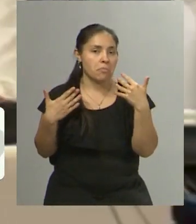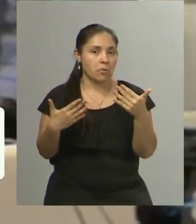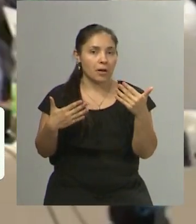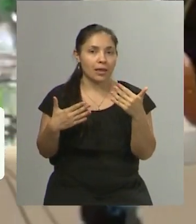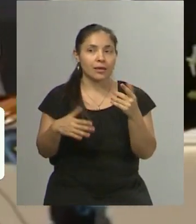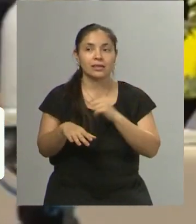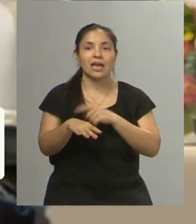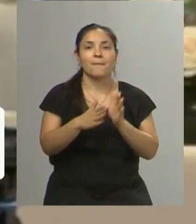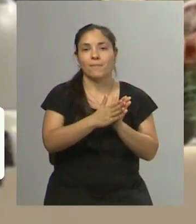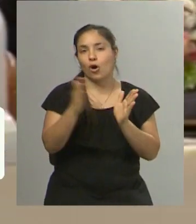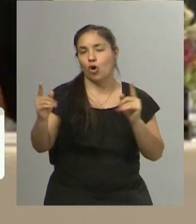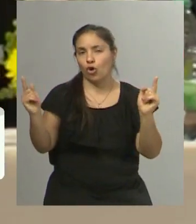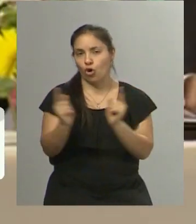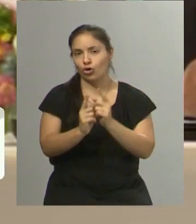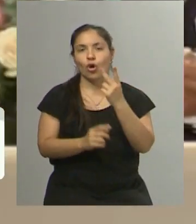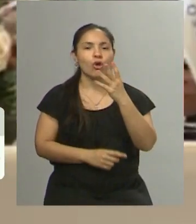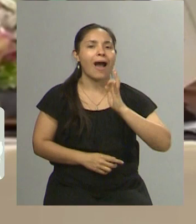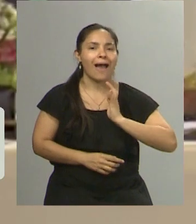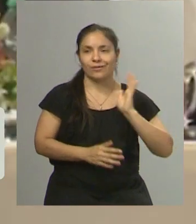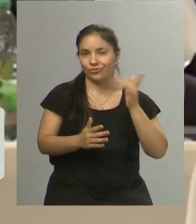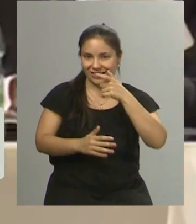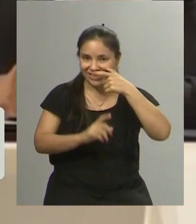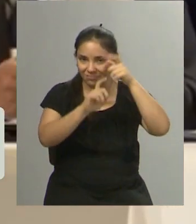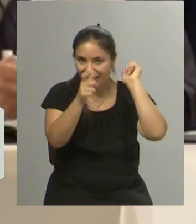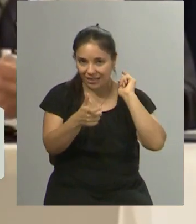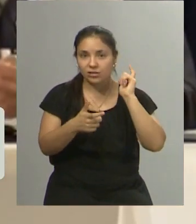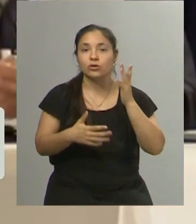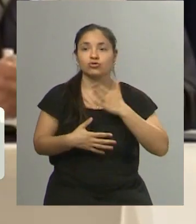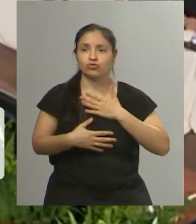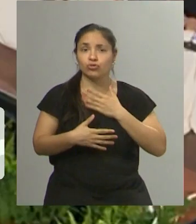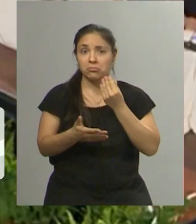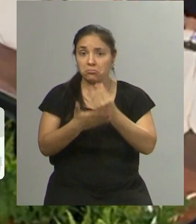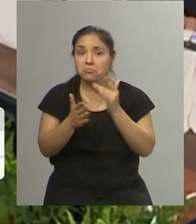un periodo corto, duró 2 años la experiencia, me tocó vivirla,